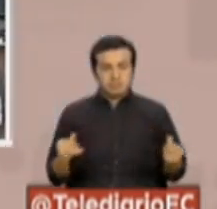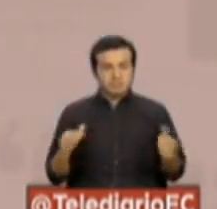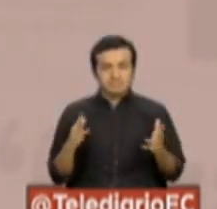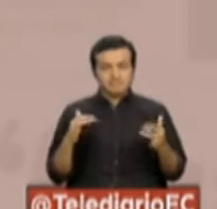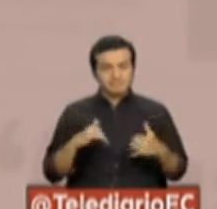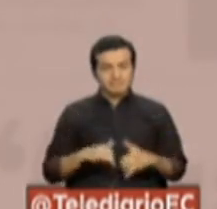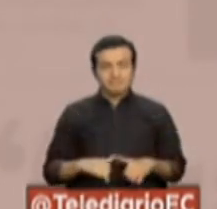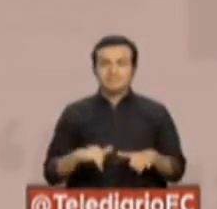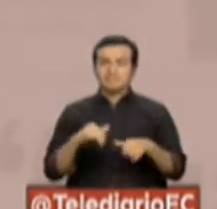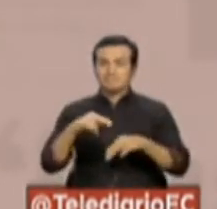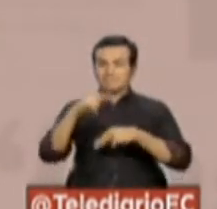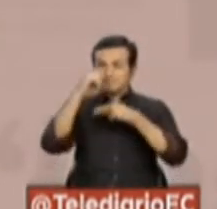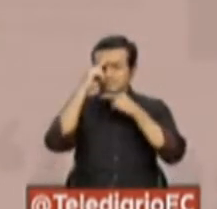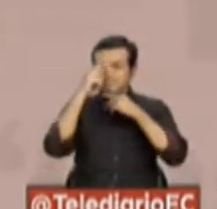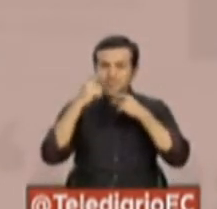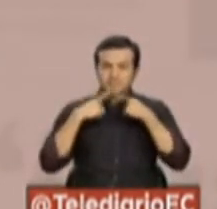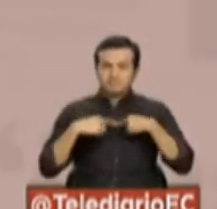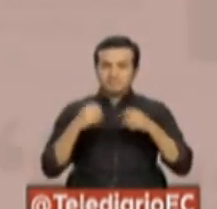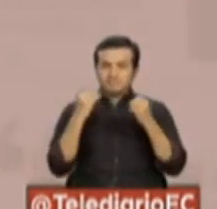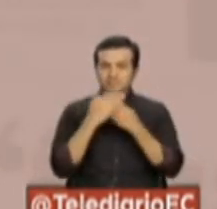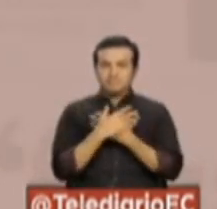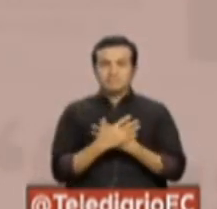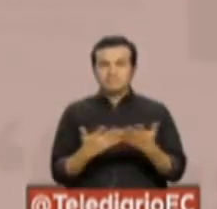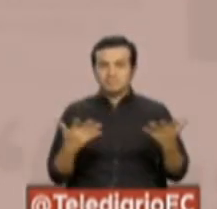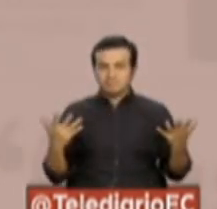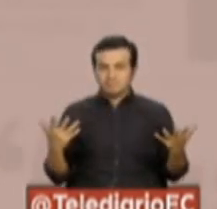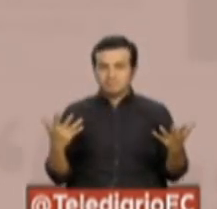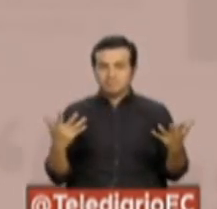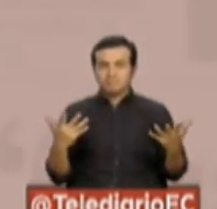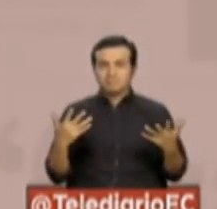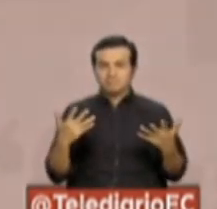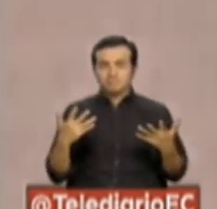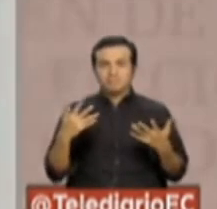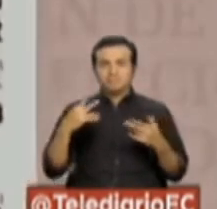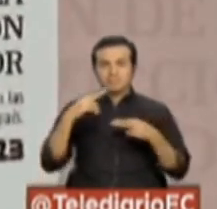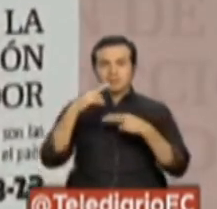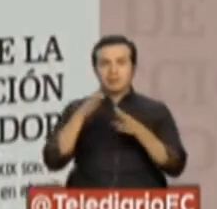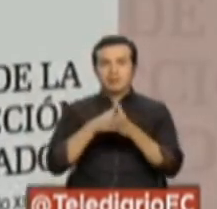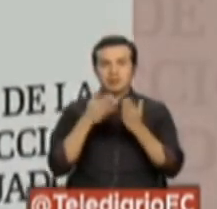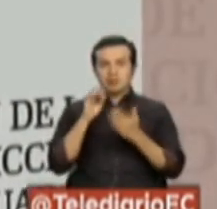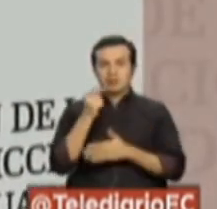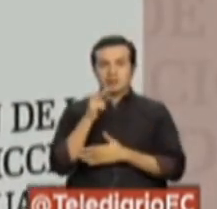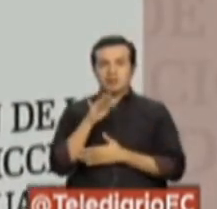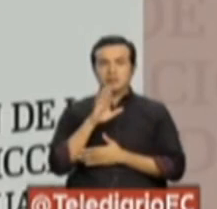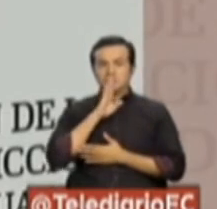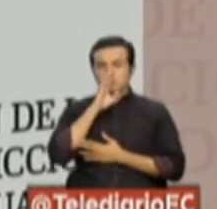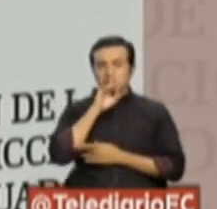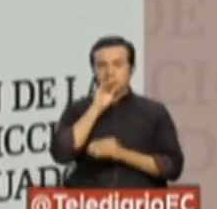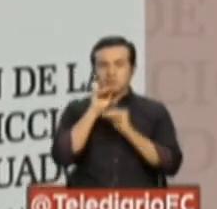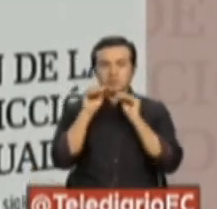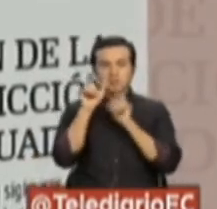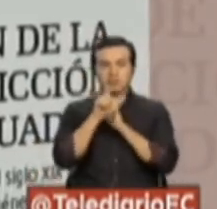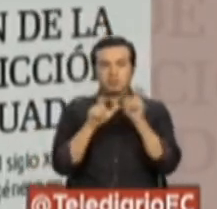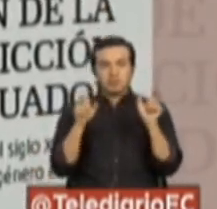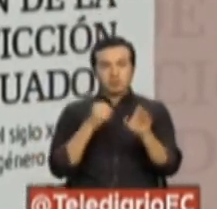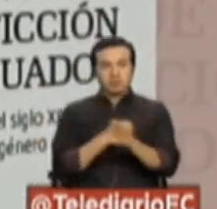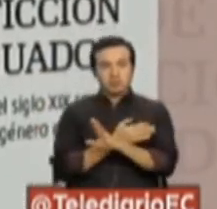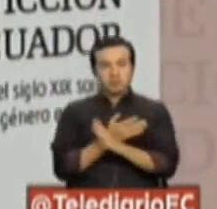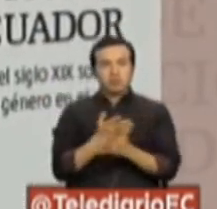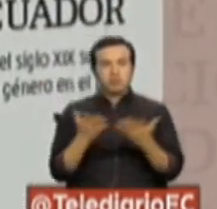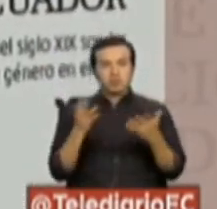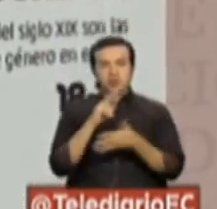son las informaciones que nos trae en la jornada diario El Telégrafo. Y finalmente, como siempre, me permito recomendarles a